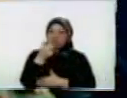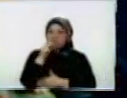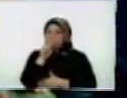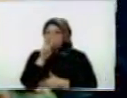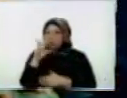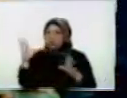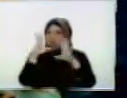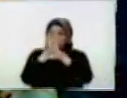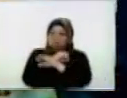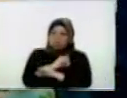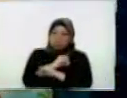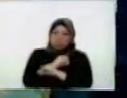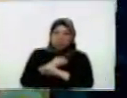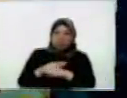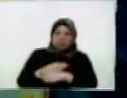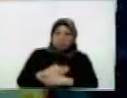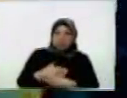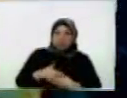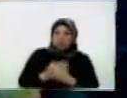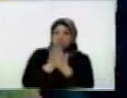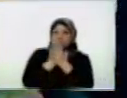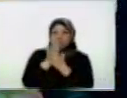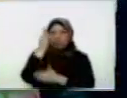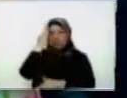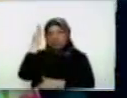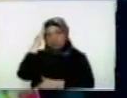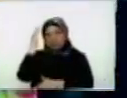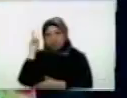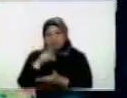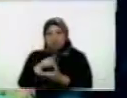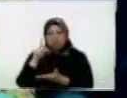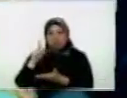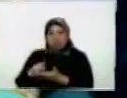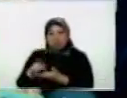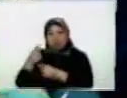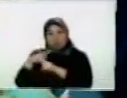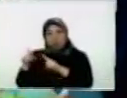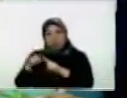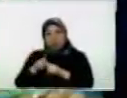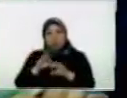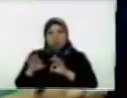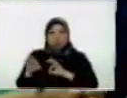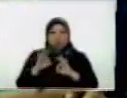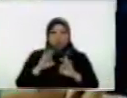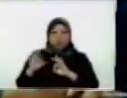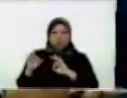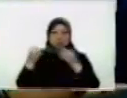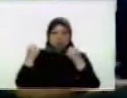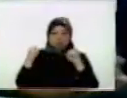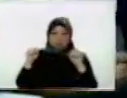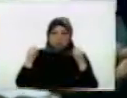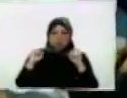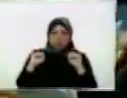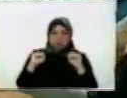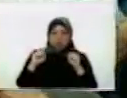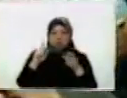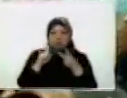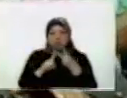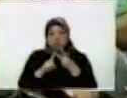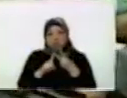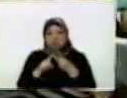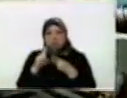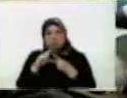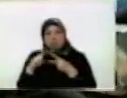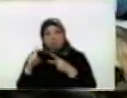De ahí fue que supe también de la participación de otros compañeros que estaban previstos, su actuación, como el compañero Juan Morales, Gerardo